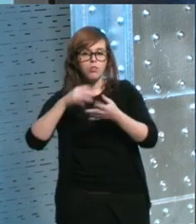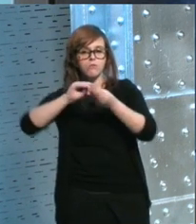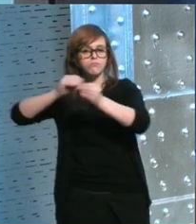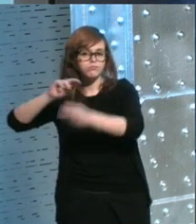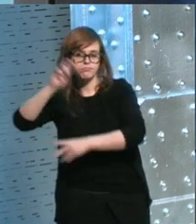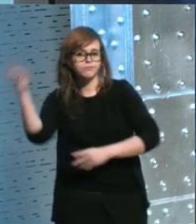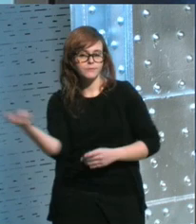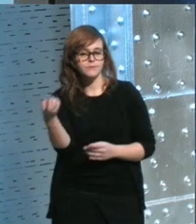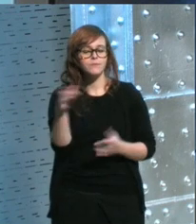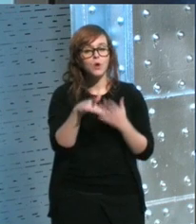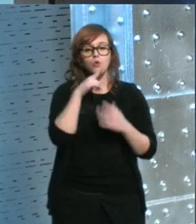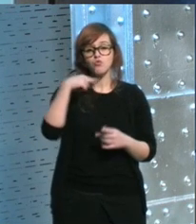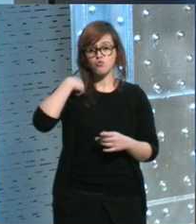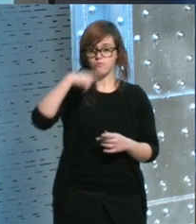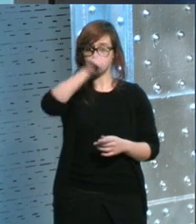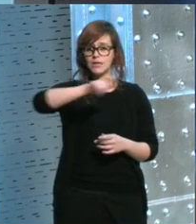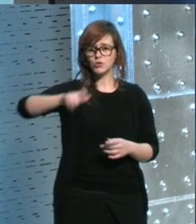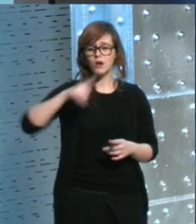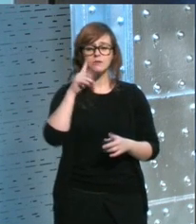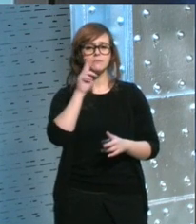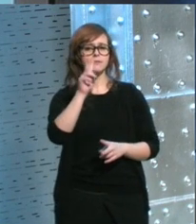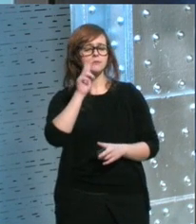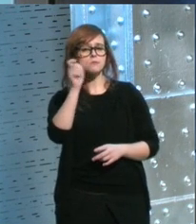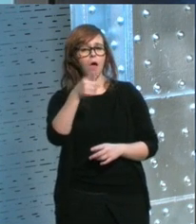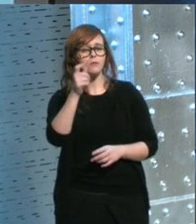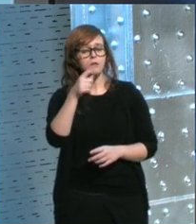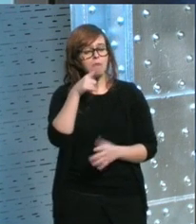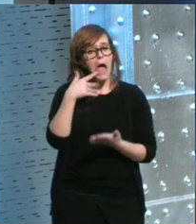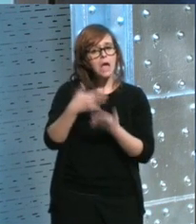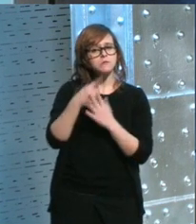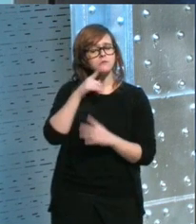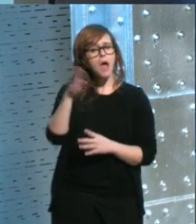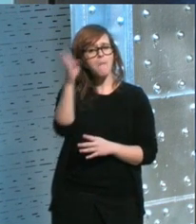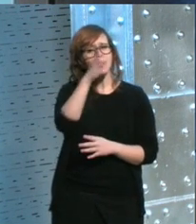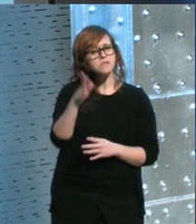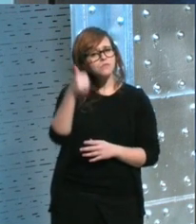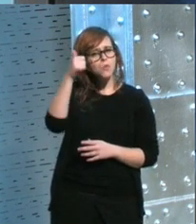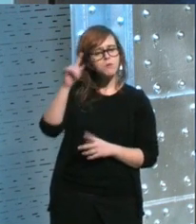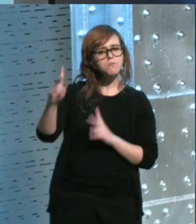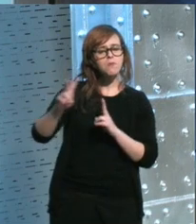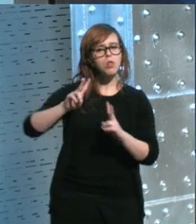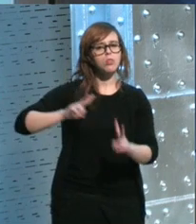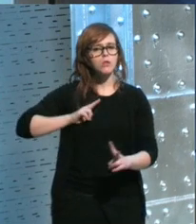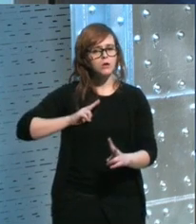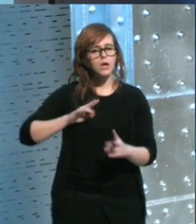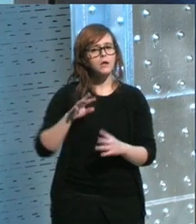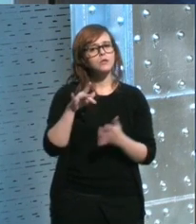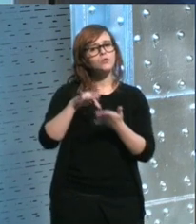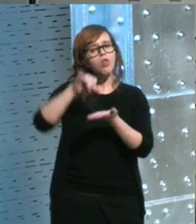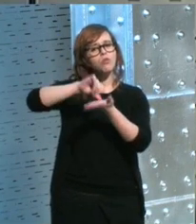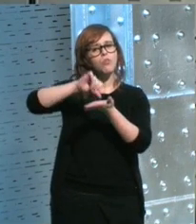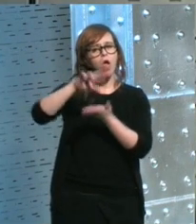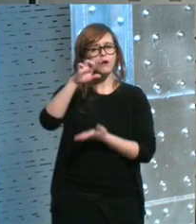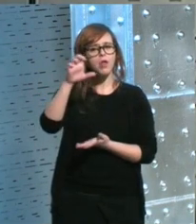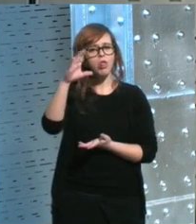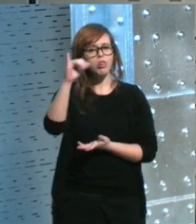la gente que yo he visto muchas veces, por ejemplo, me lo dijo un brasileño que admiro mucho en Recife, me dijo,